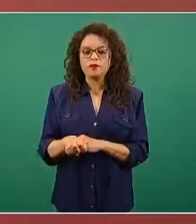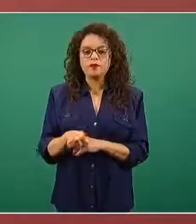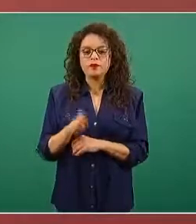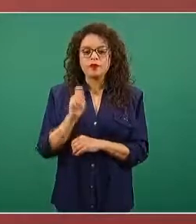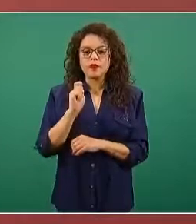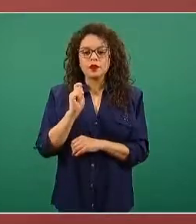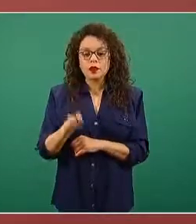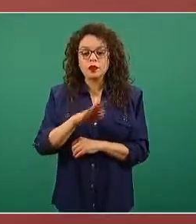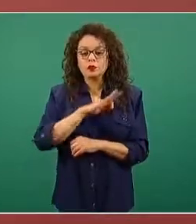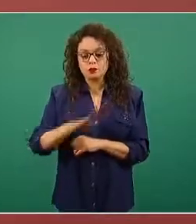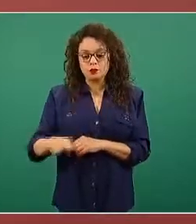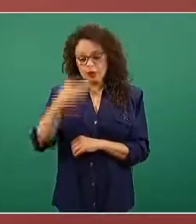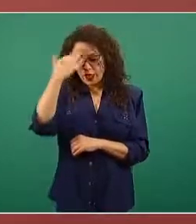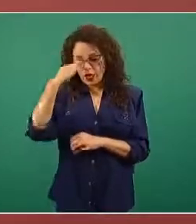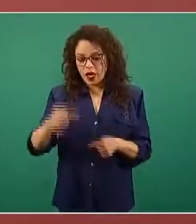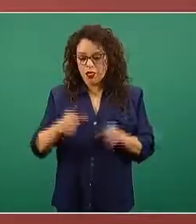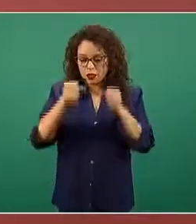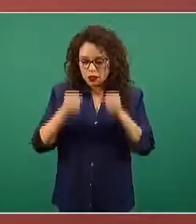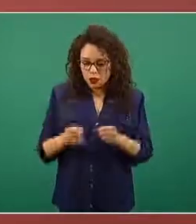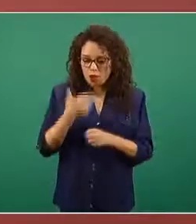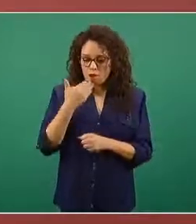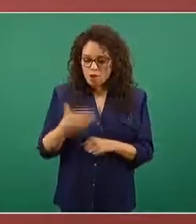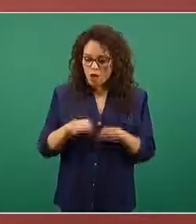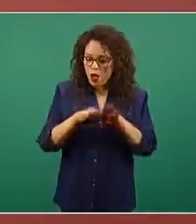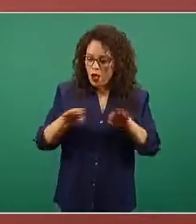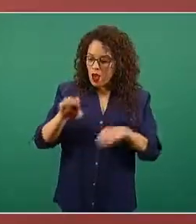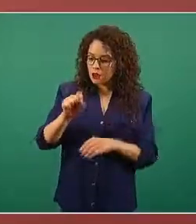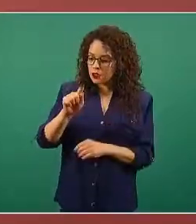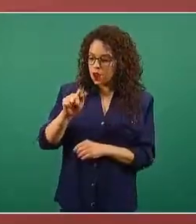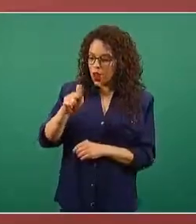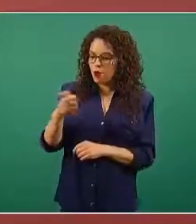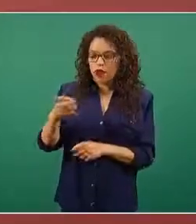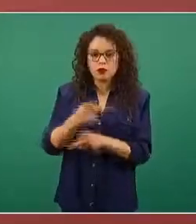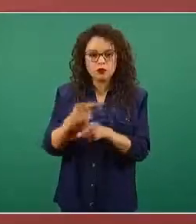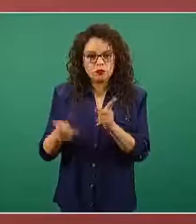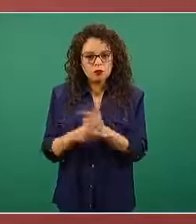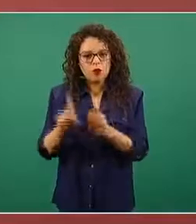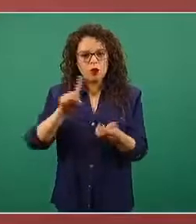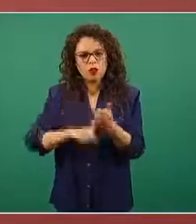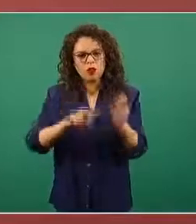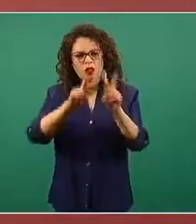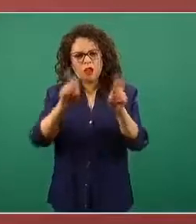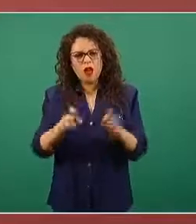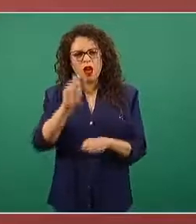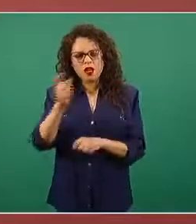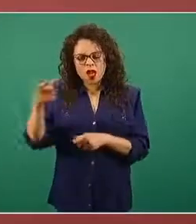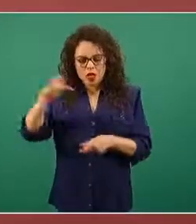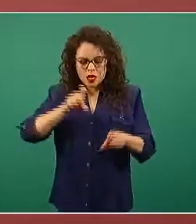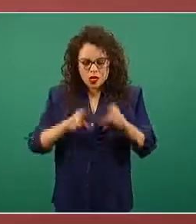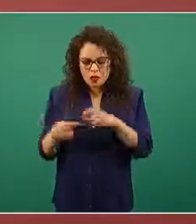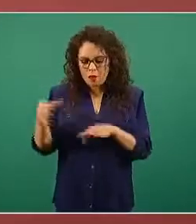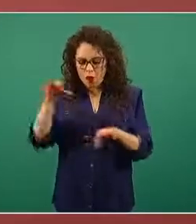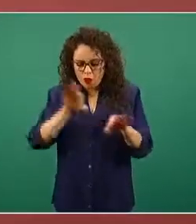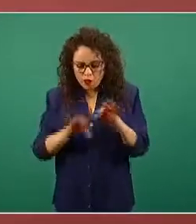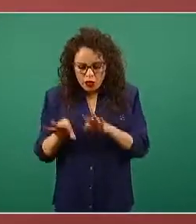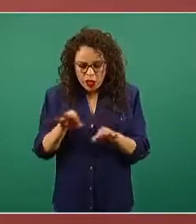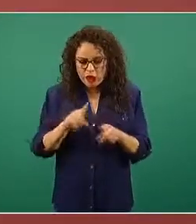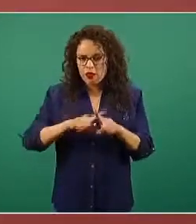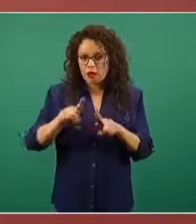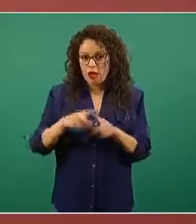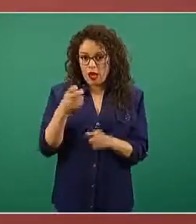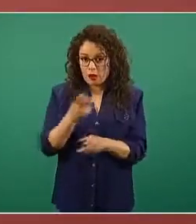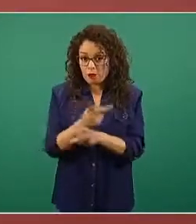la estabilidad del producto, aspectos que tienen que ver con lo químico, con lo físico del producto y